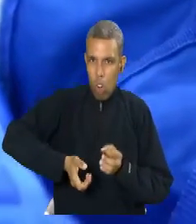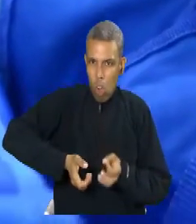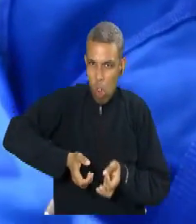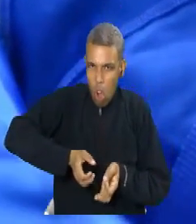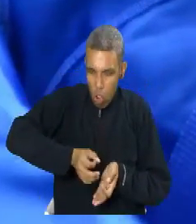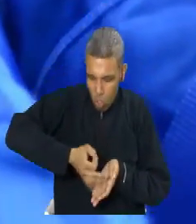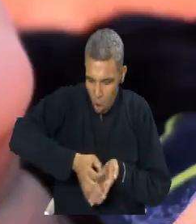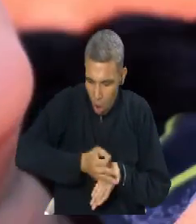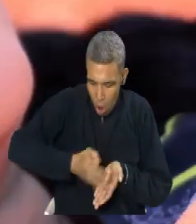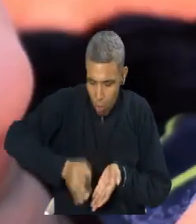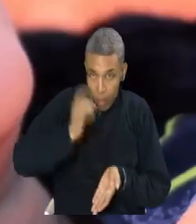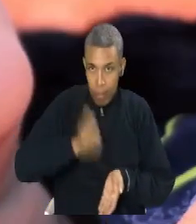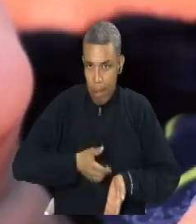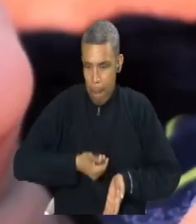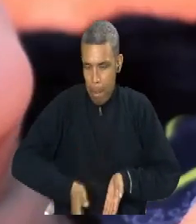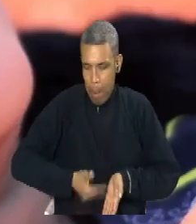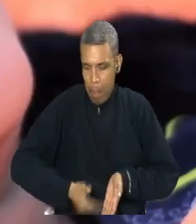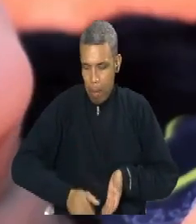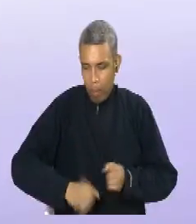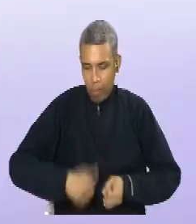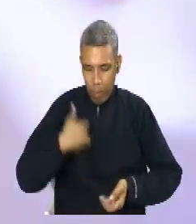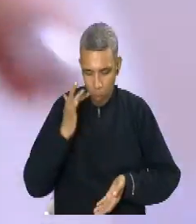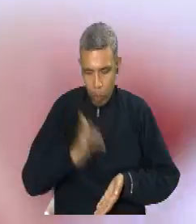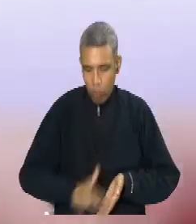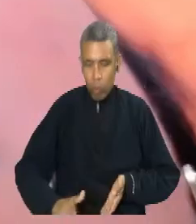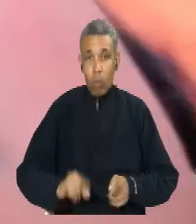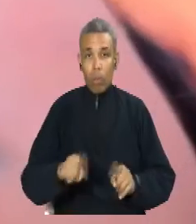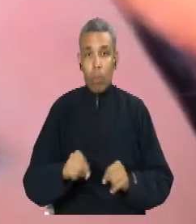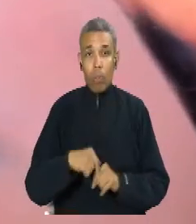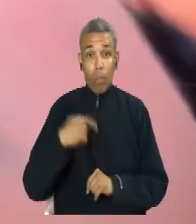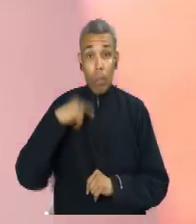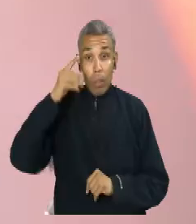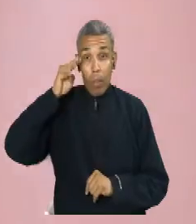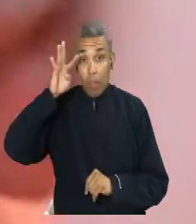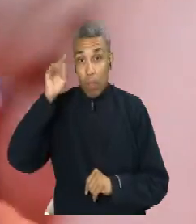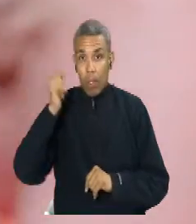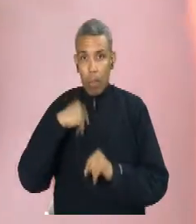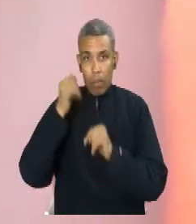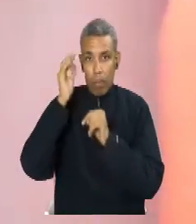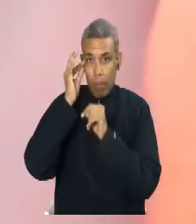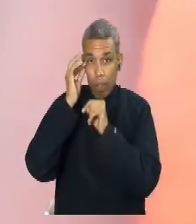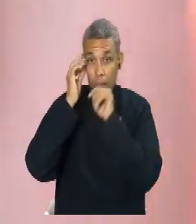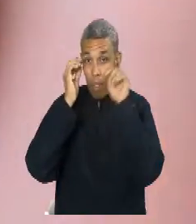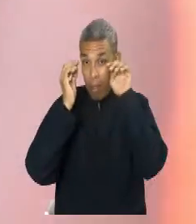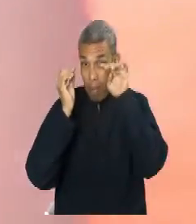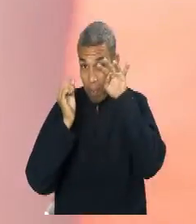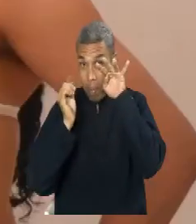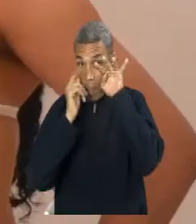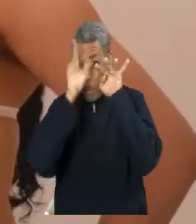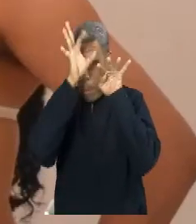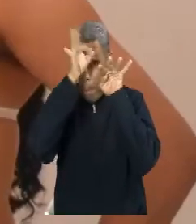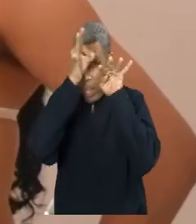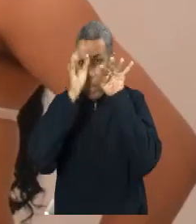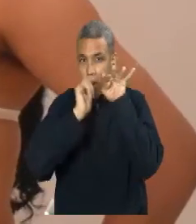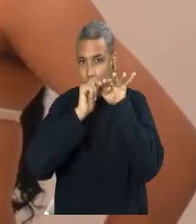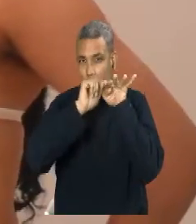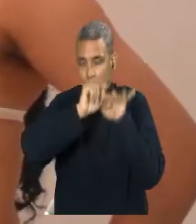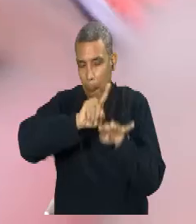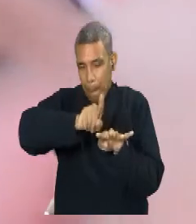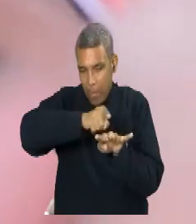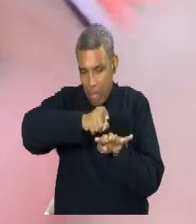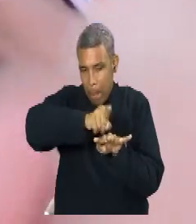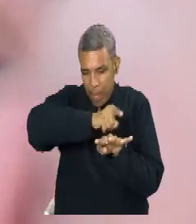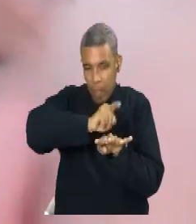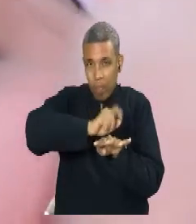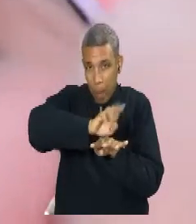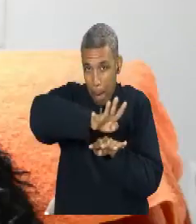de servicios como pestañas pelo a pelo depilación con cera italiana depilación con hilo bronceado instantáneo y